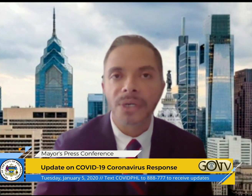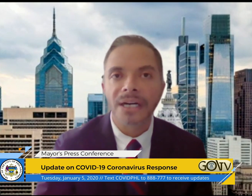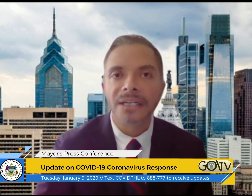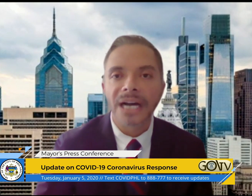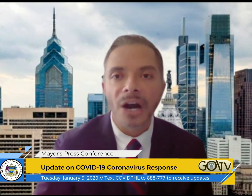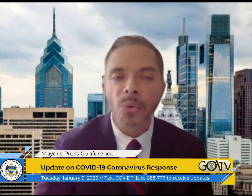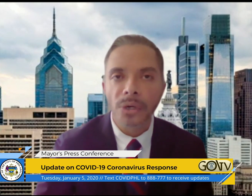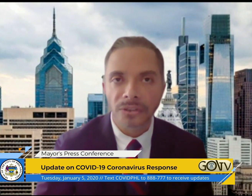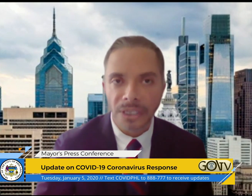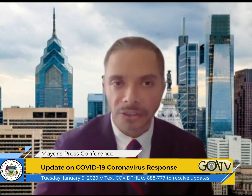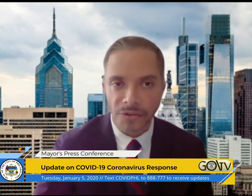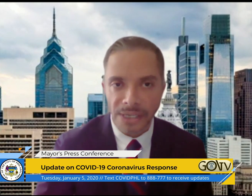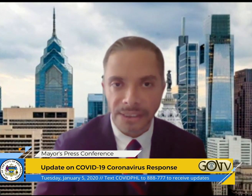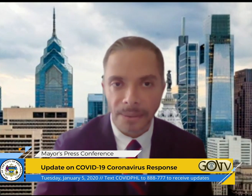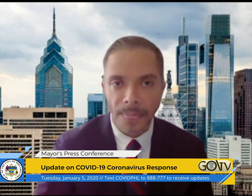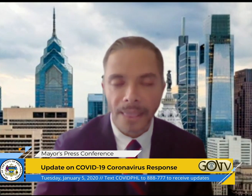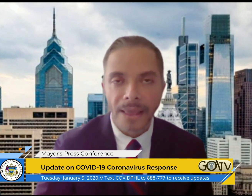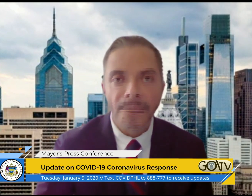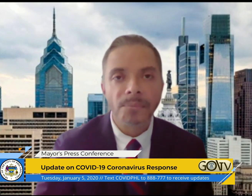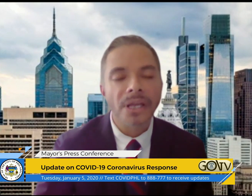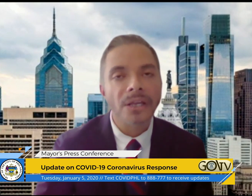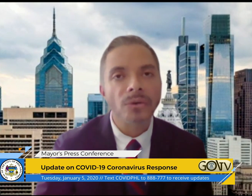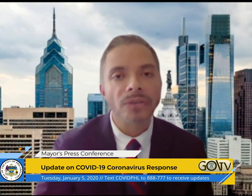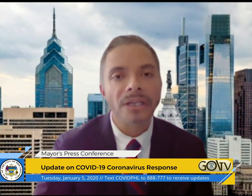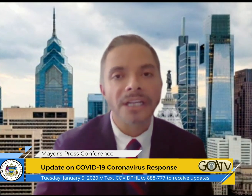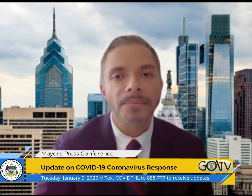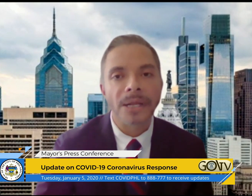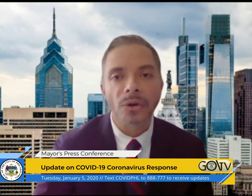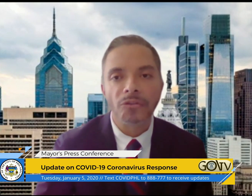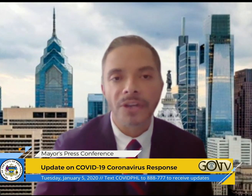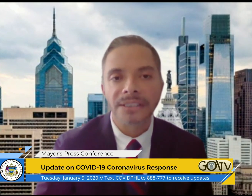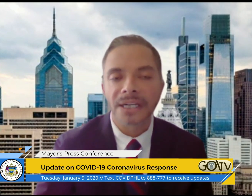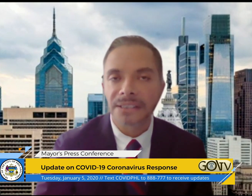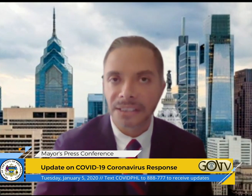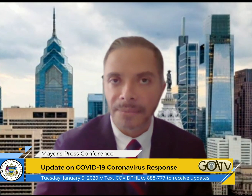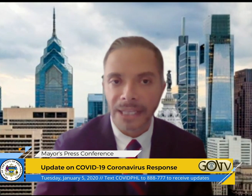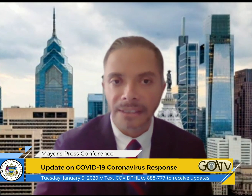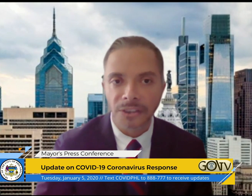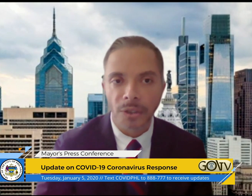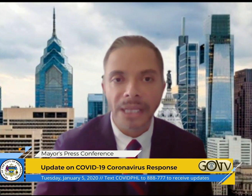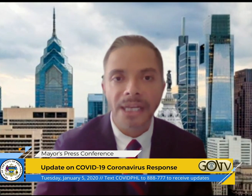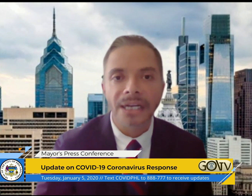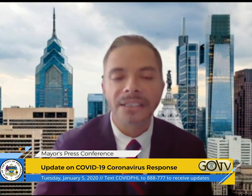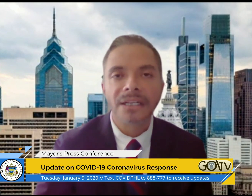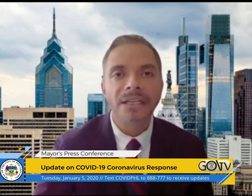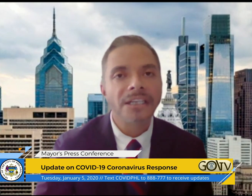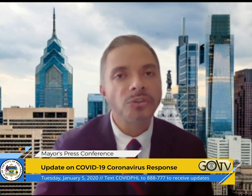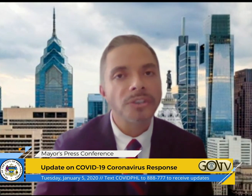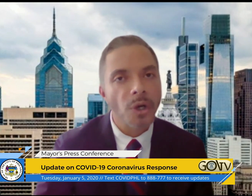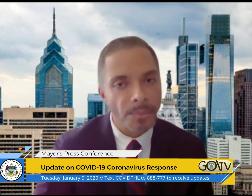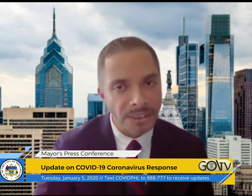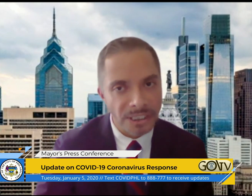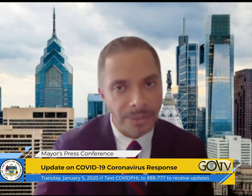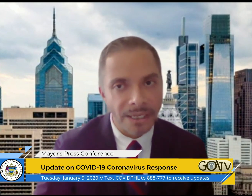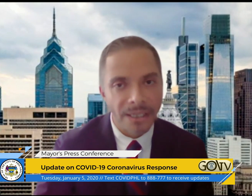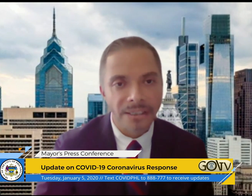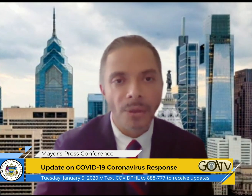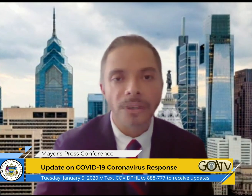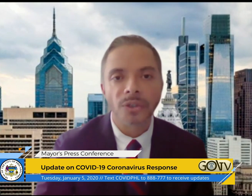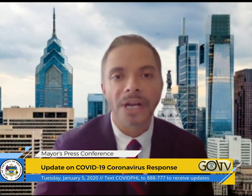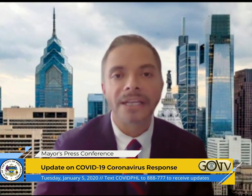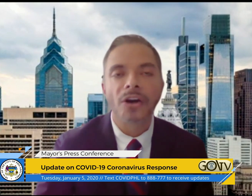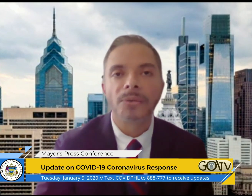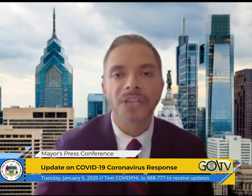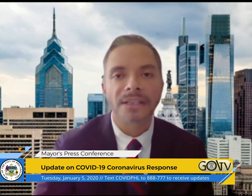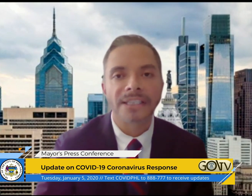acepte la vacuna aun cuando se les ofrece, porque ellos tienen menor confianza en el sistema de atención médica, y esto es comprensible,